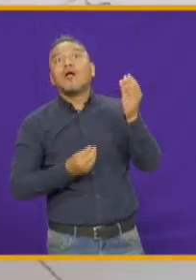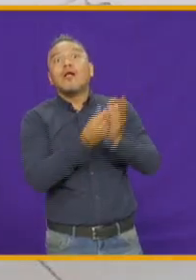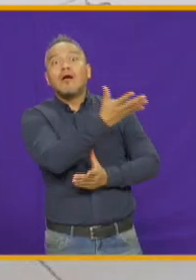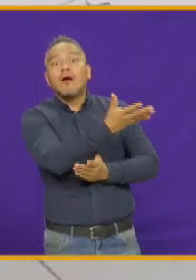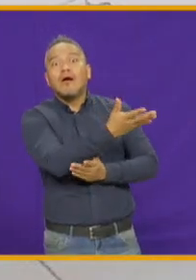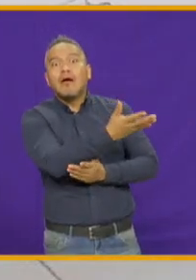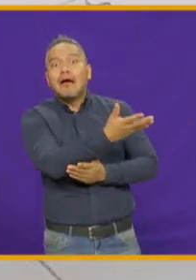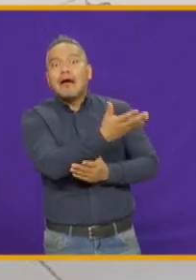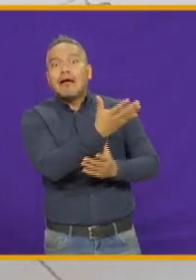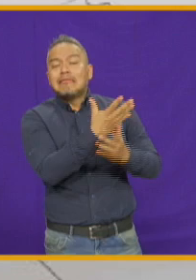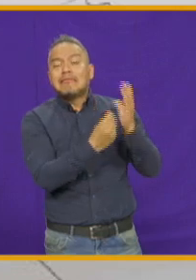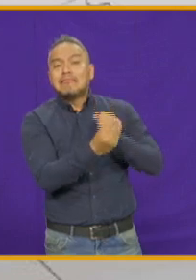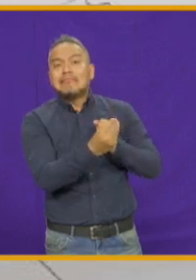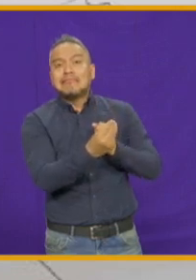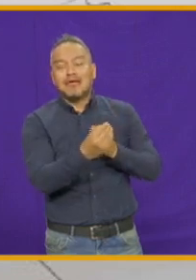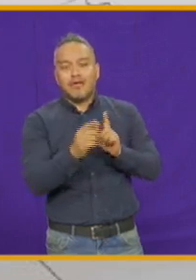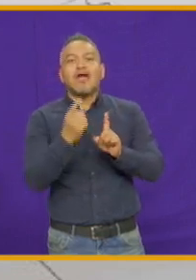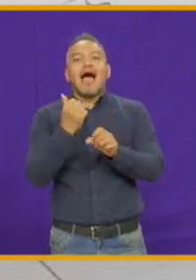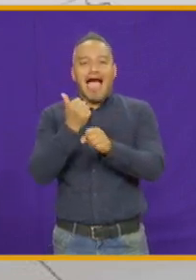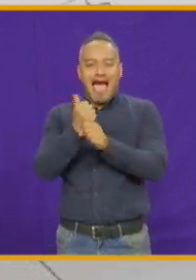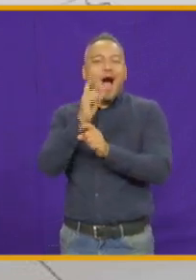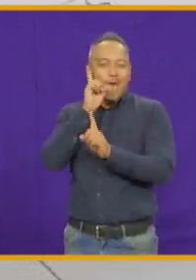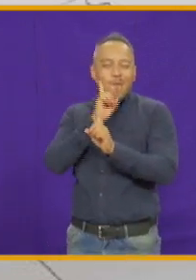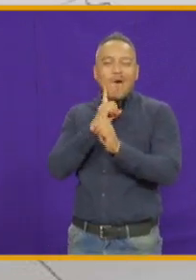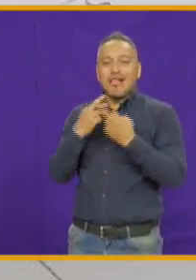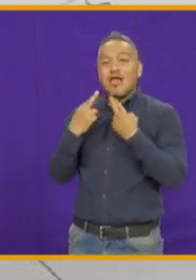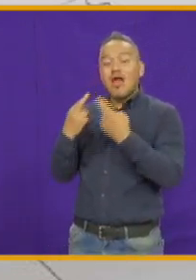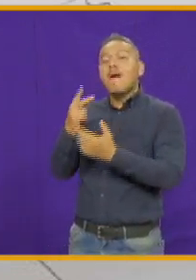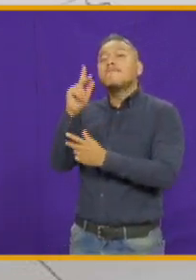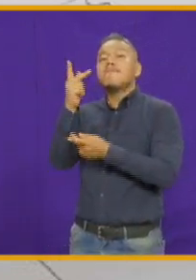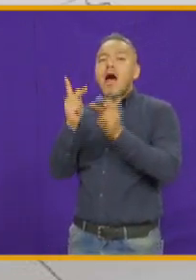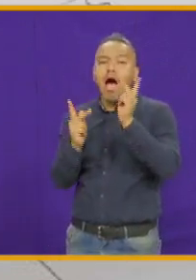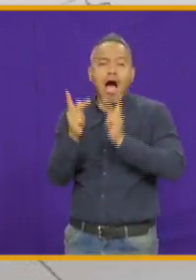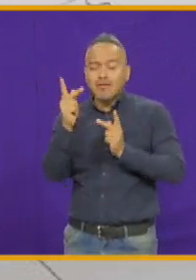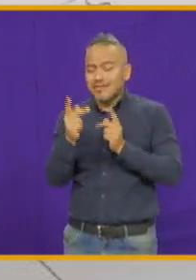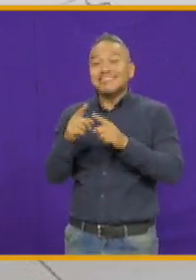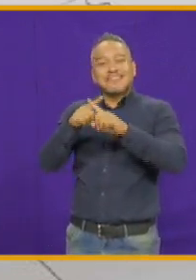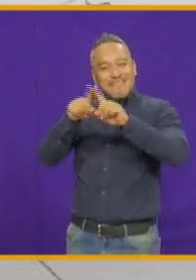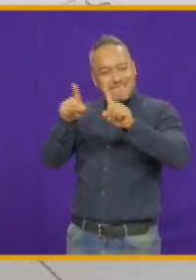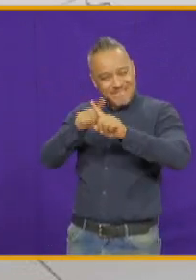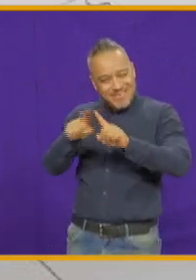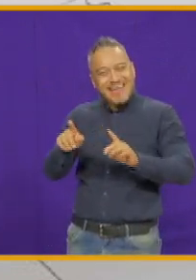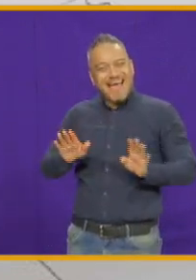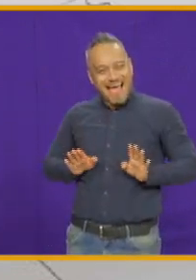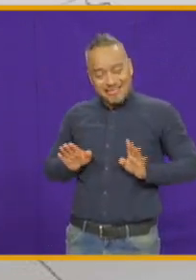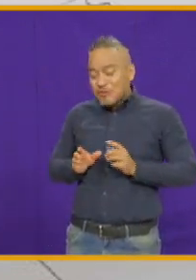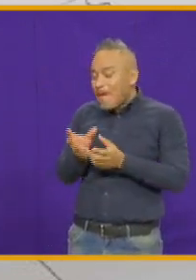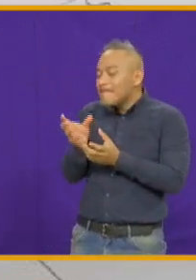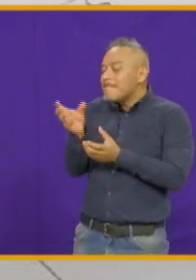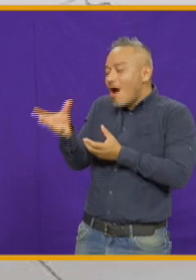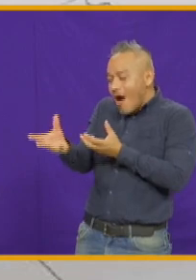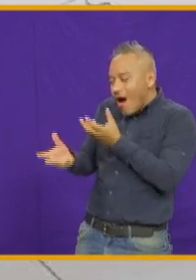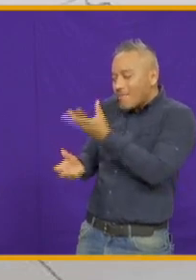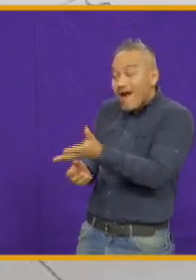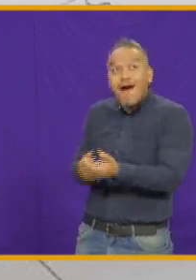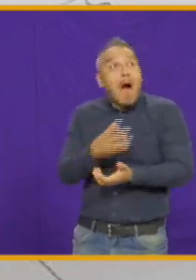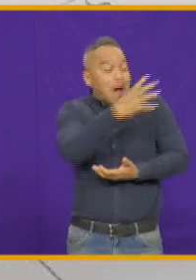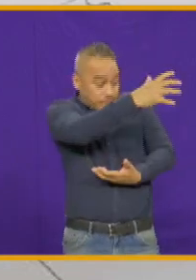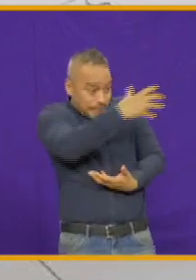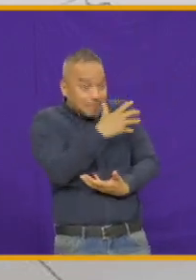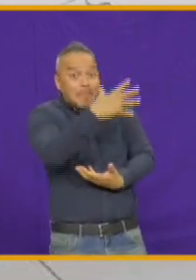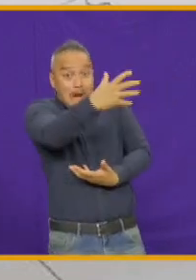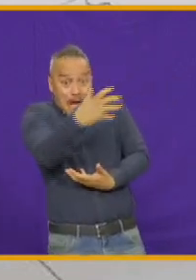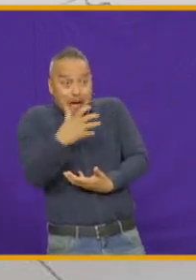comenzó a regalarle plantas plantas de un tipo plantas de otro tipo plantas de otro tipo